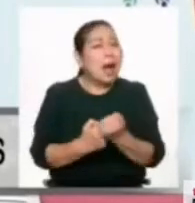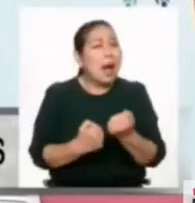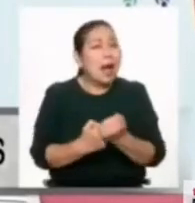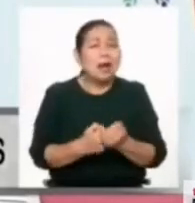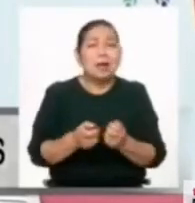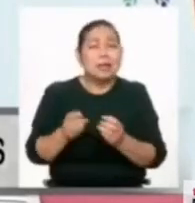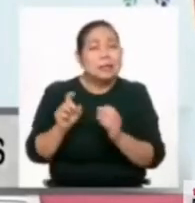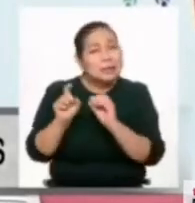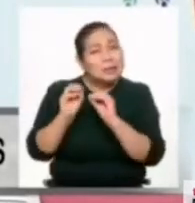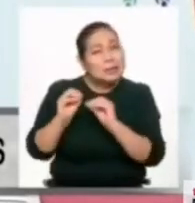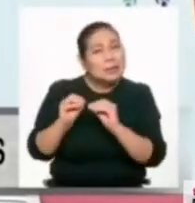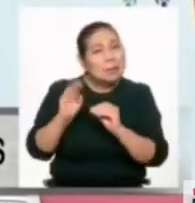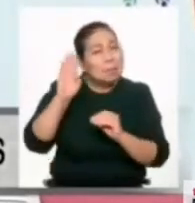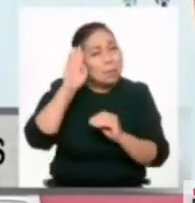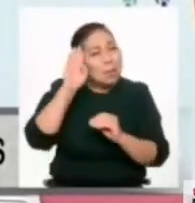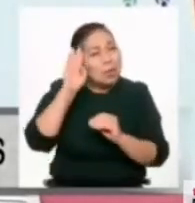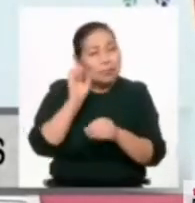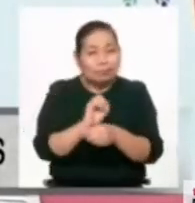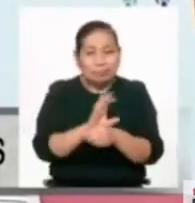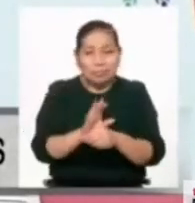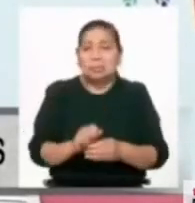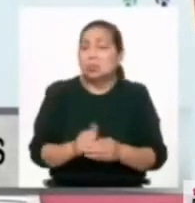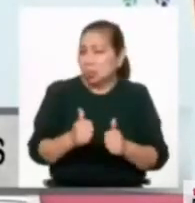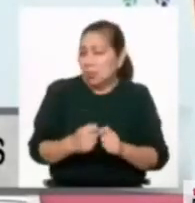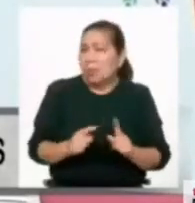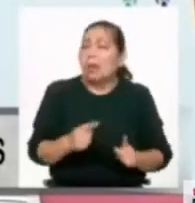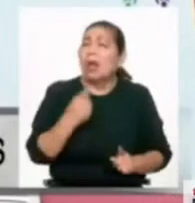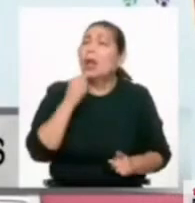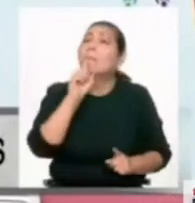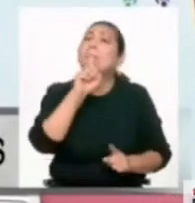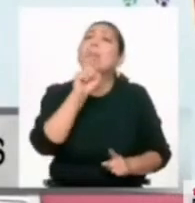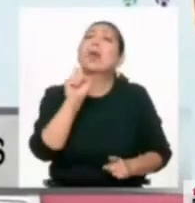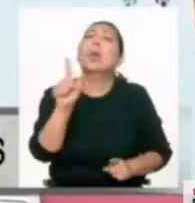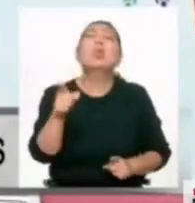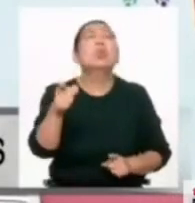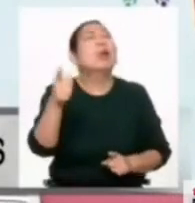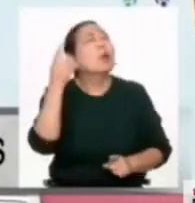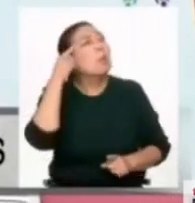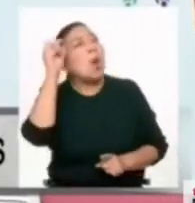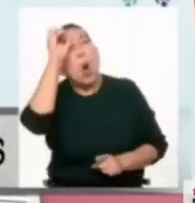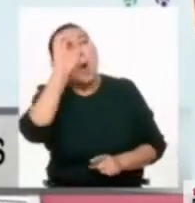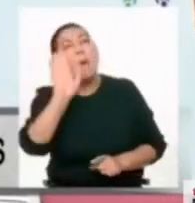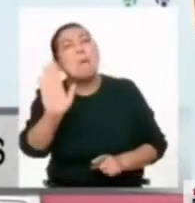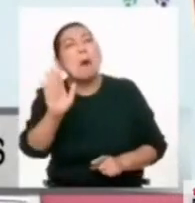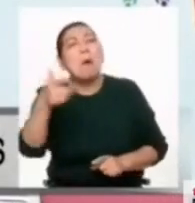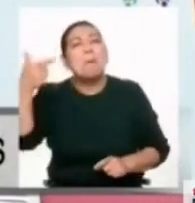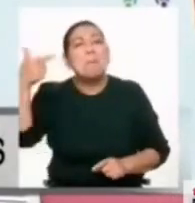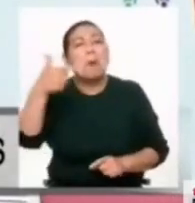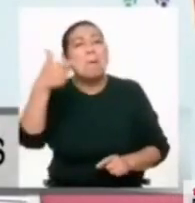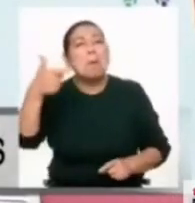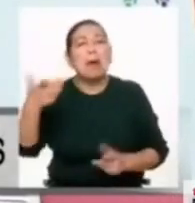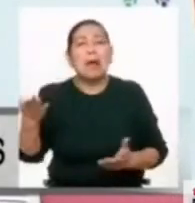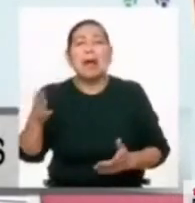colaborando, orientando a la policía sobre la pandemia, lo cual está muy bien. Le dice, no, ¿qué le parece, no, la matanza que se